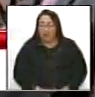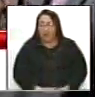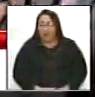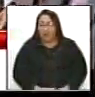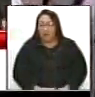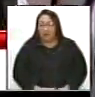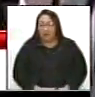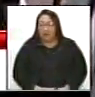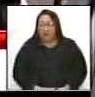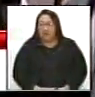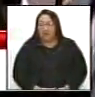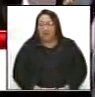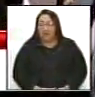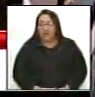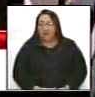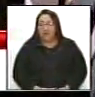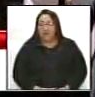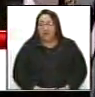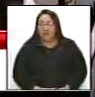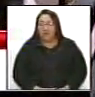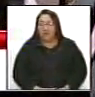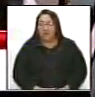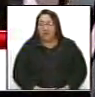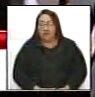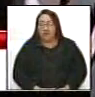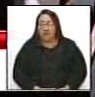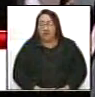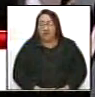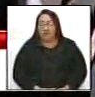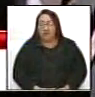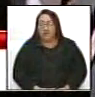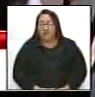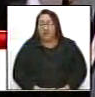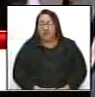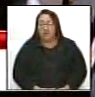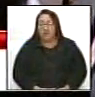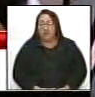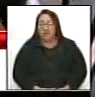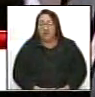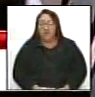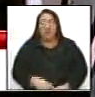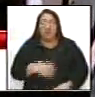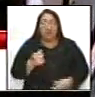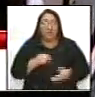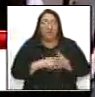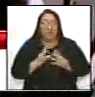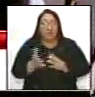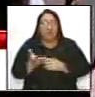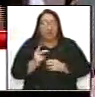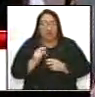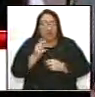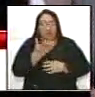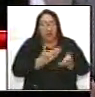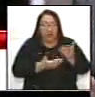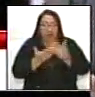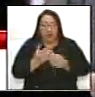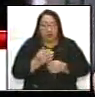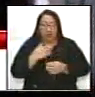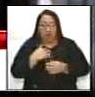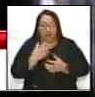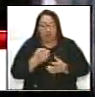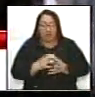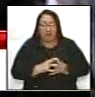colegas. Presidente, estamos en una sección de pedidos. Y yo